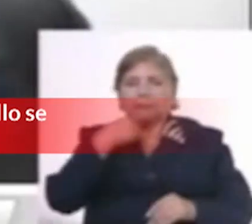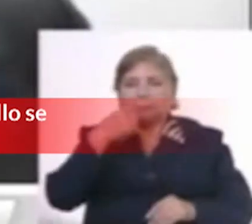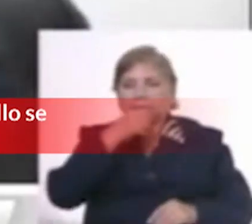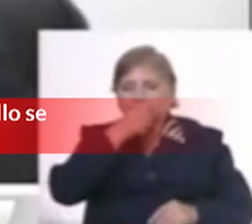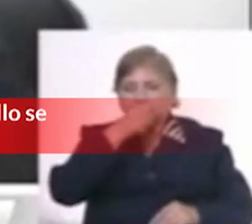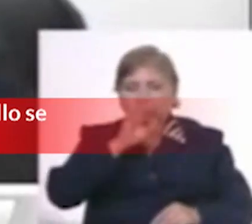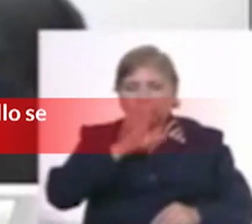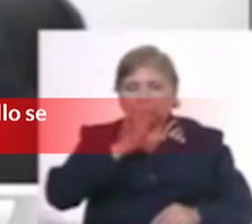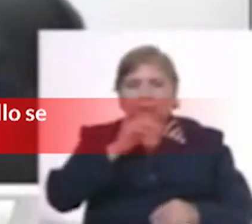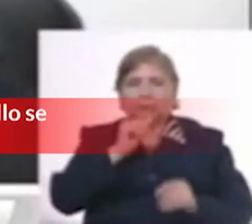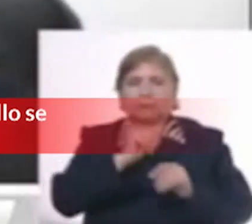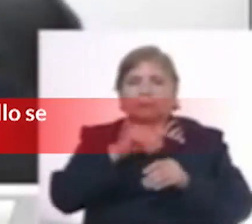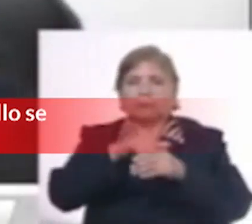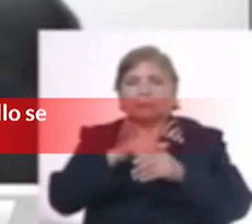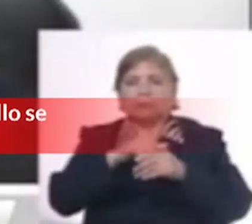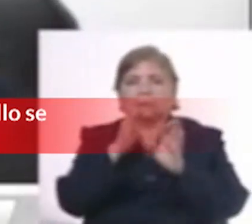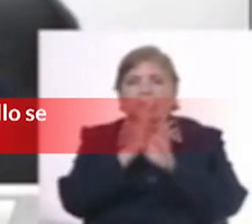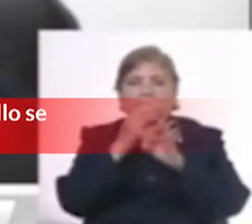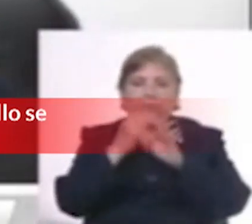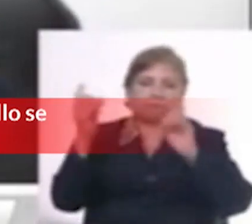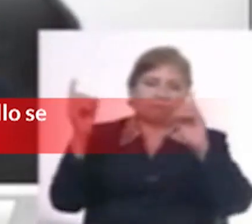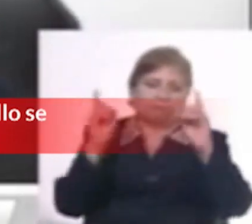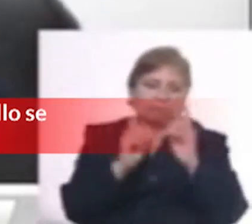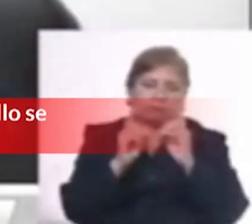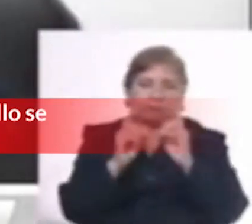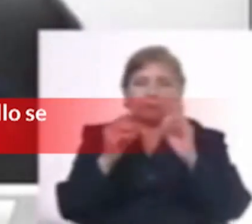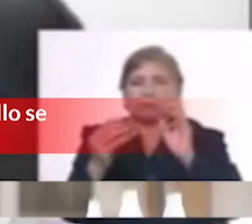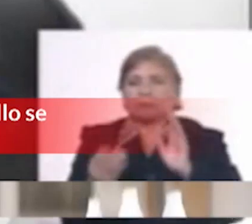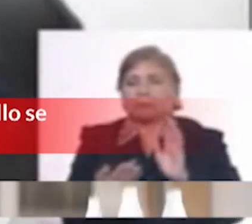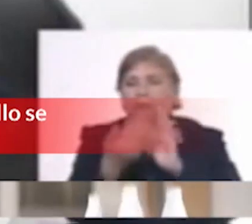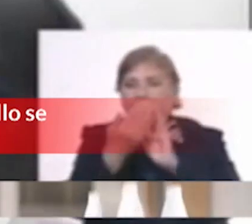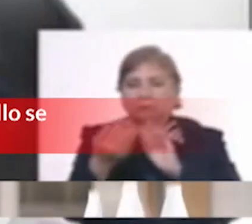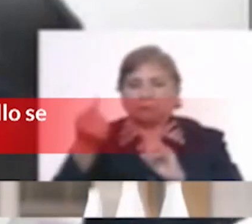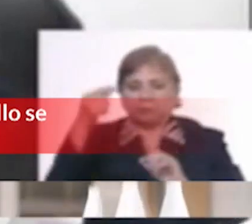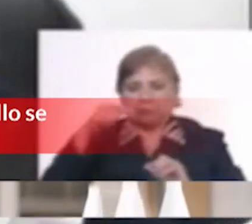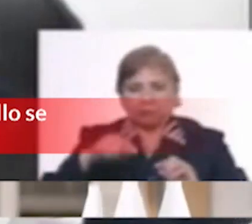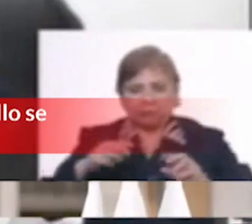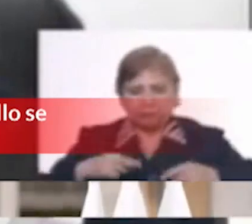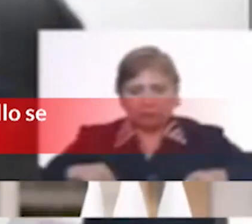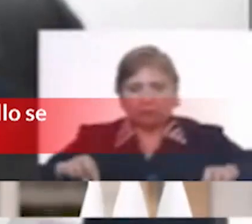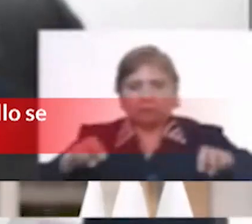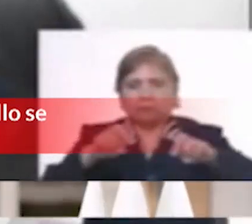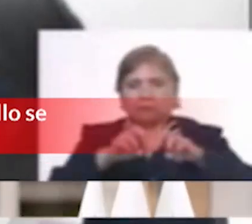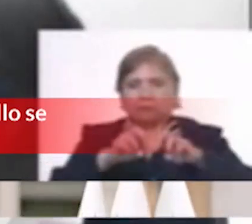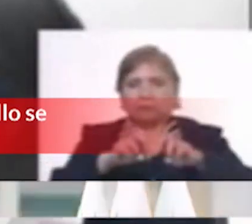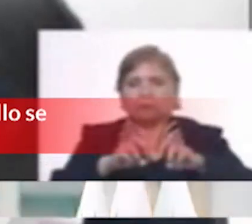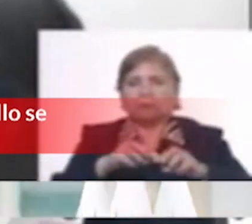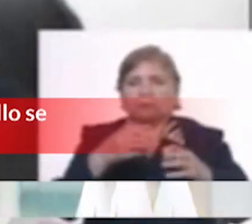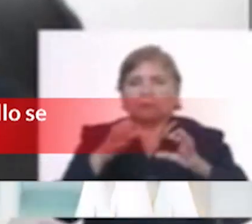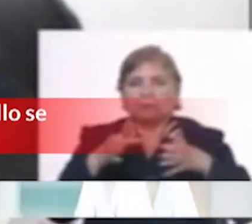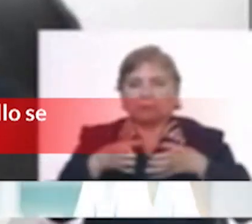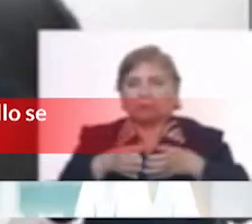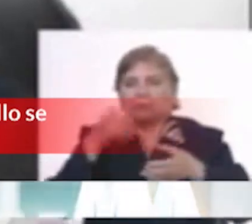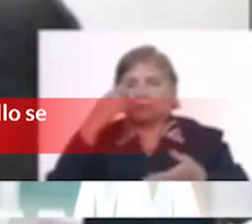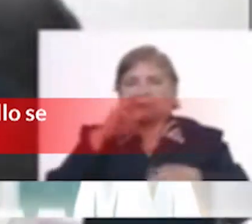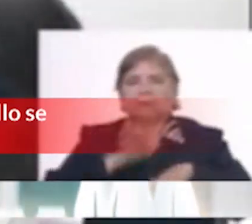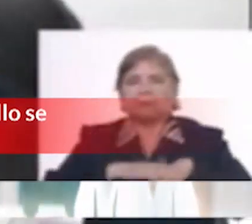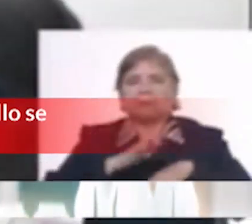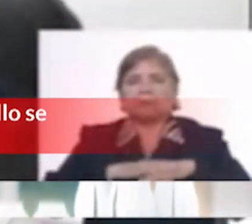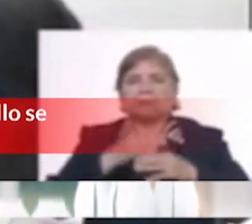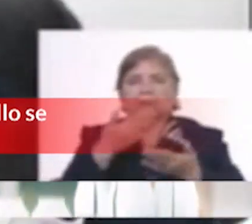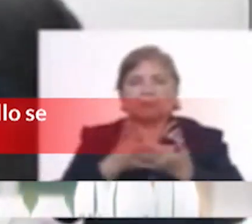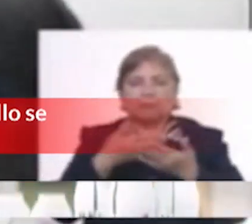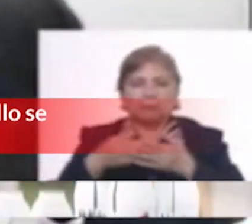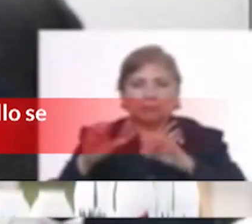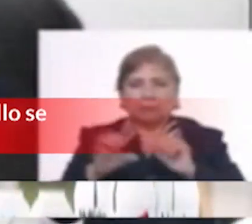declare en forma directa y presencial ante el Pleno del Congreso en la vertiente de exposición